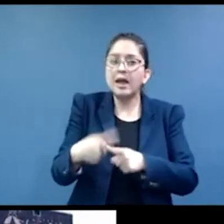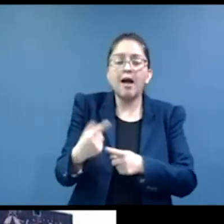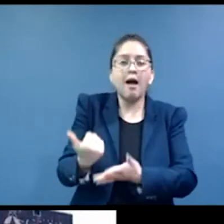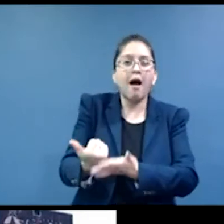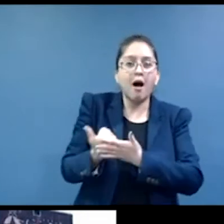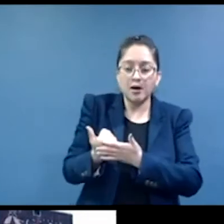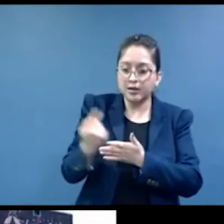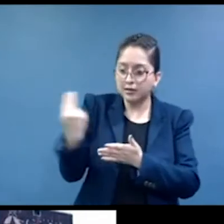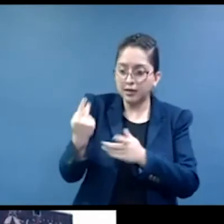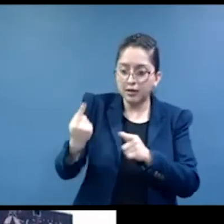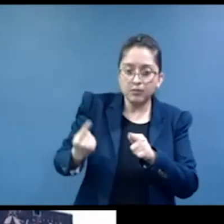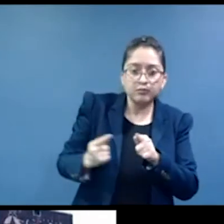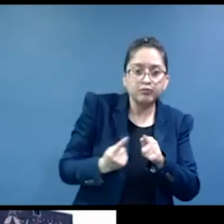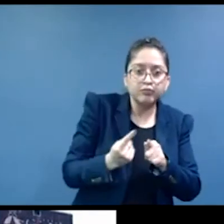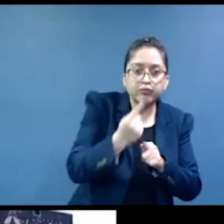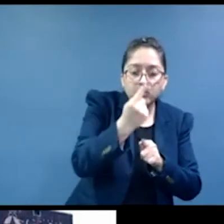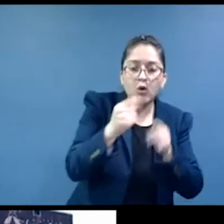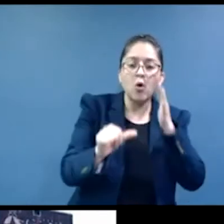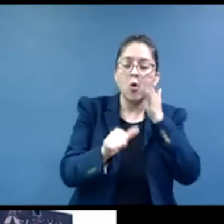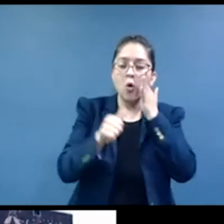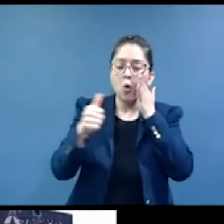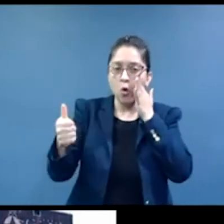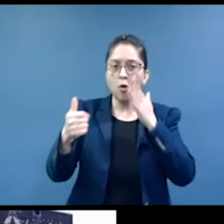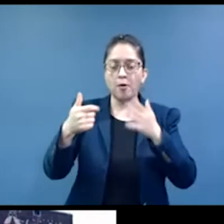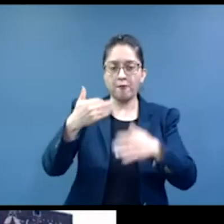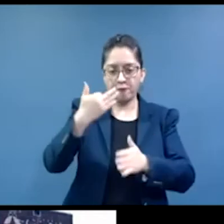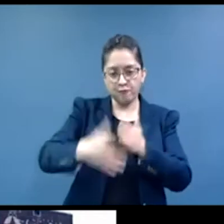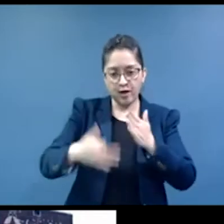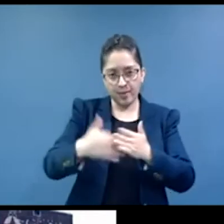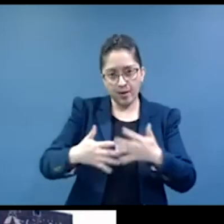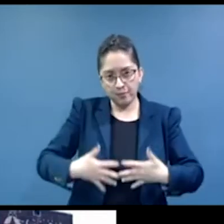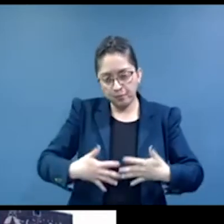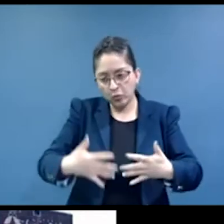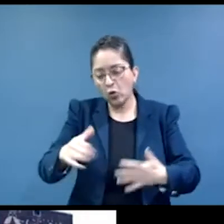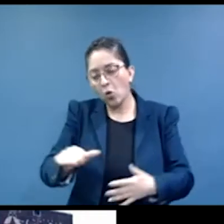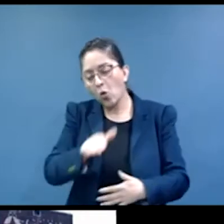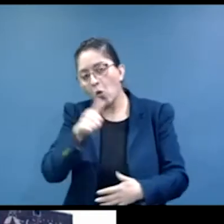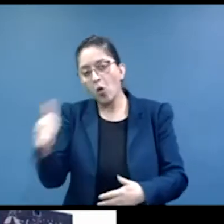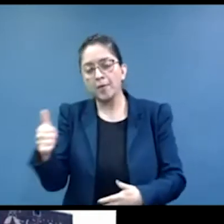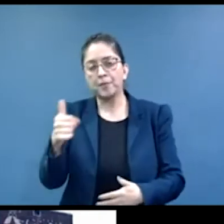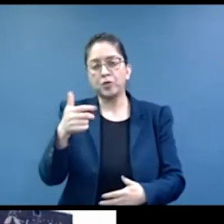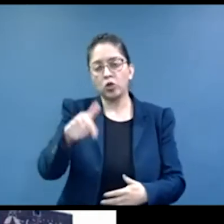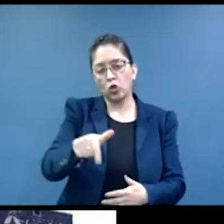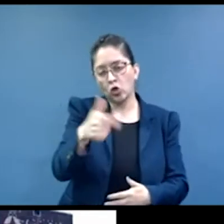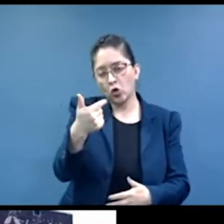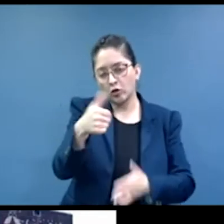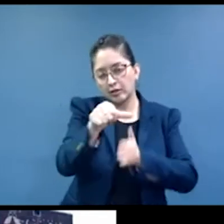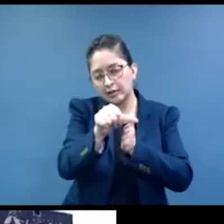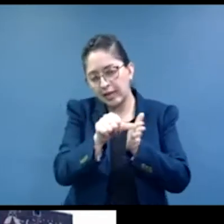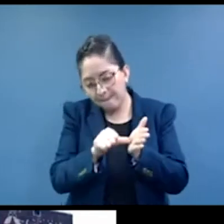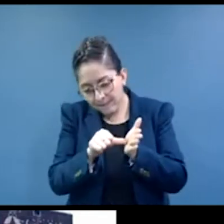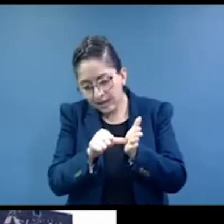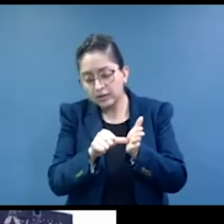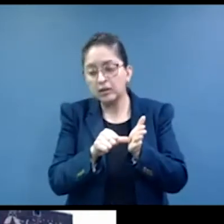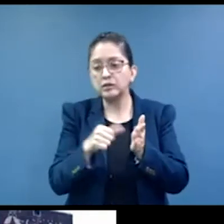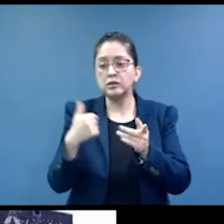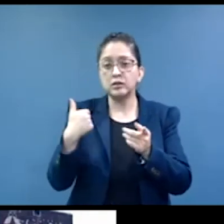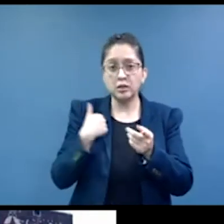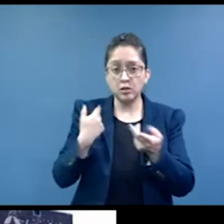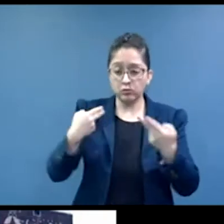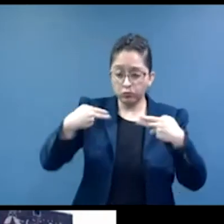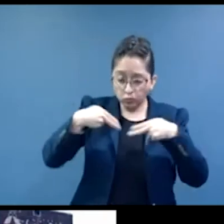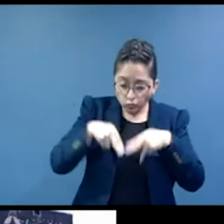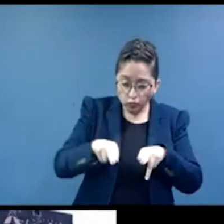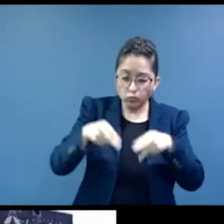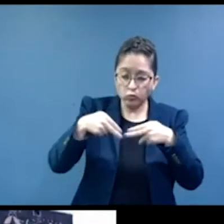enfermedad del aparato reproductivo que implica la imposibilidad después de 12 meses o más de relaciones sexuales sin protección